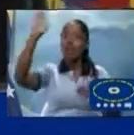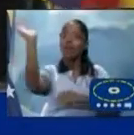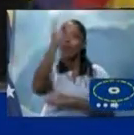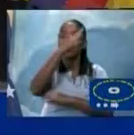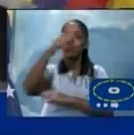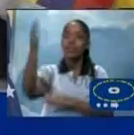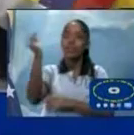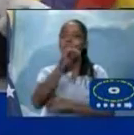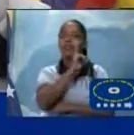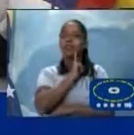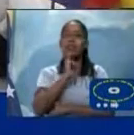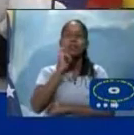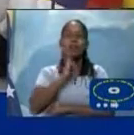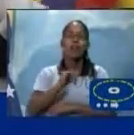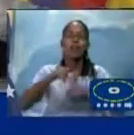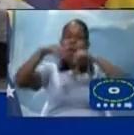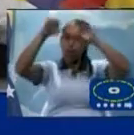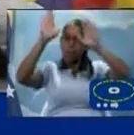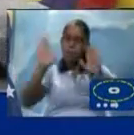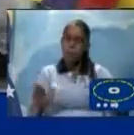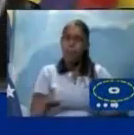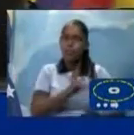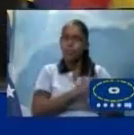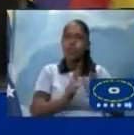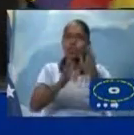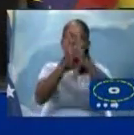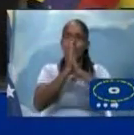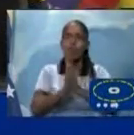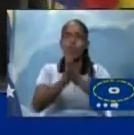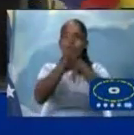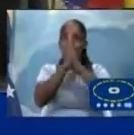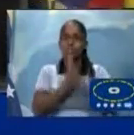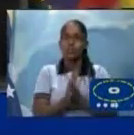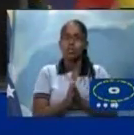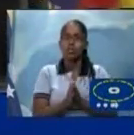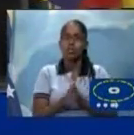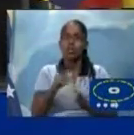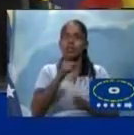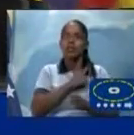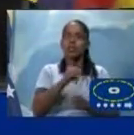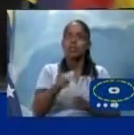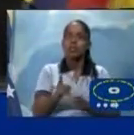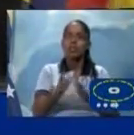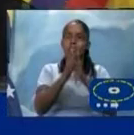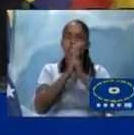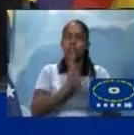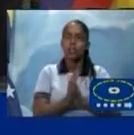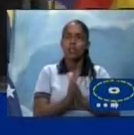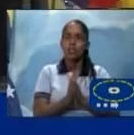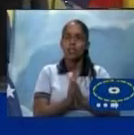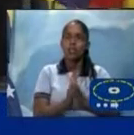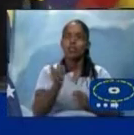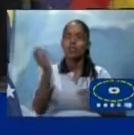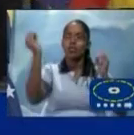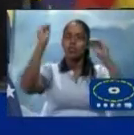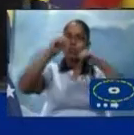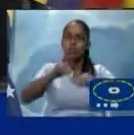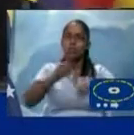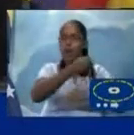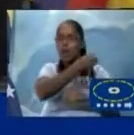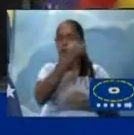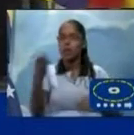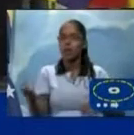es el manto de oración. El talit es el manto de oración, un pedazo de tela